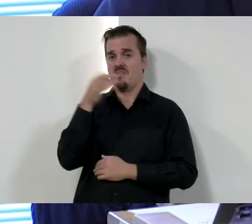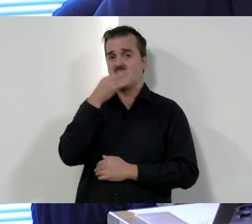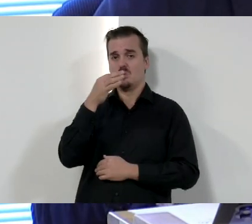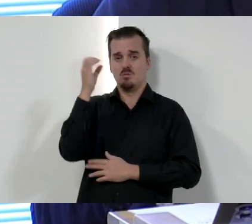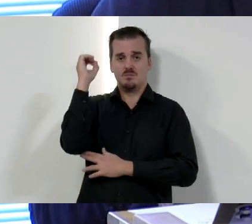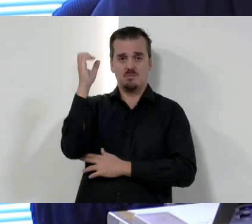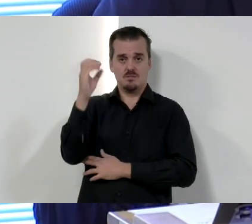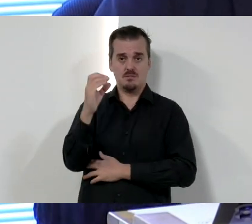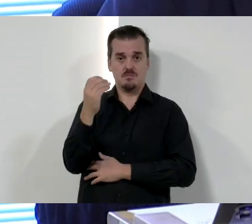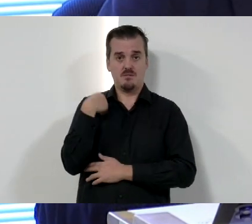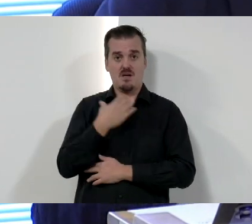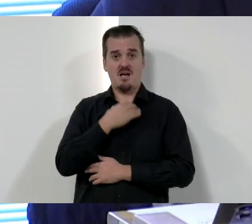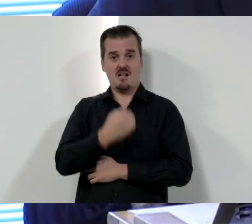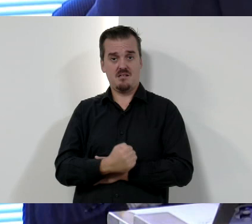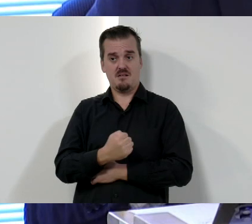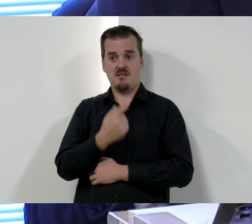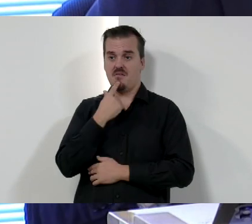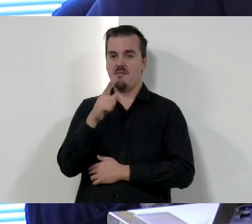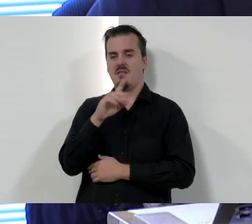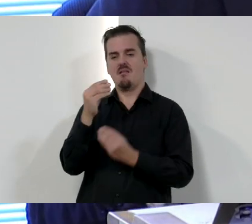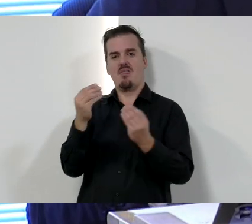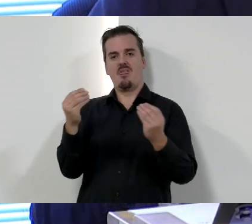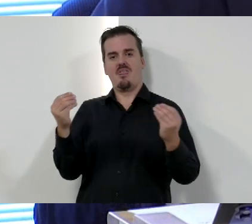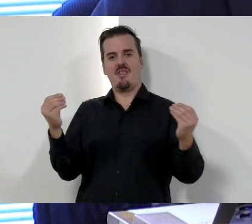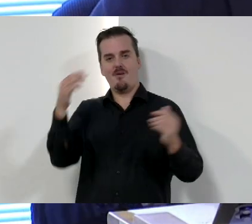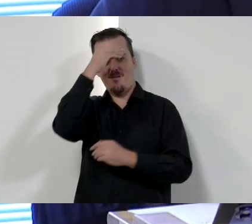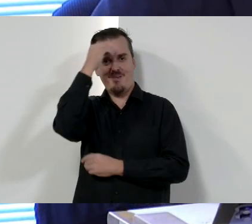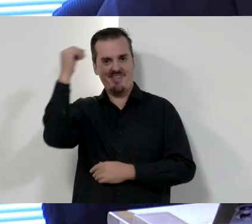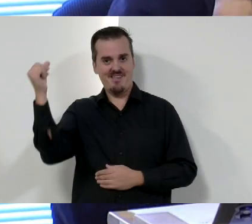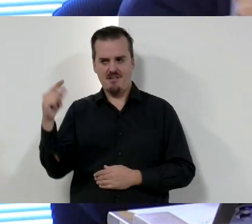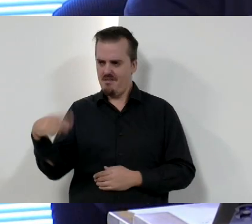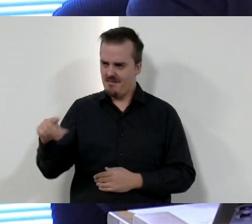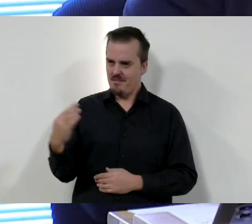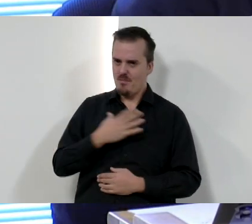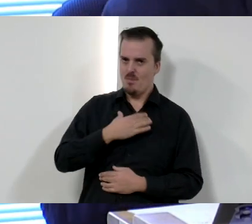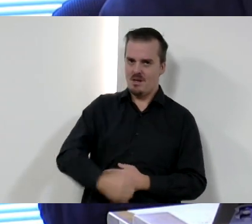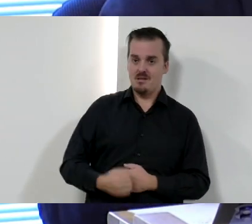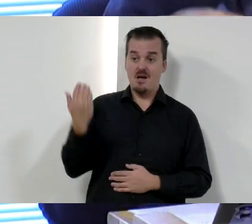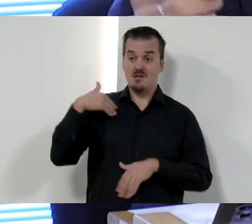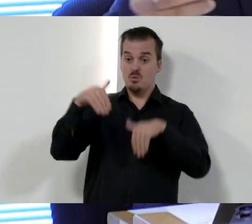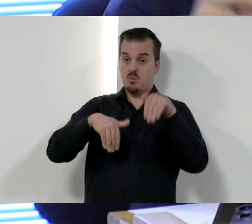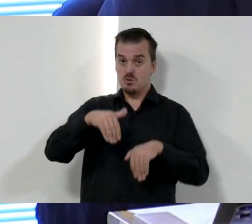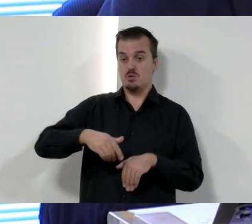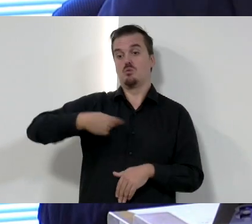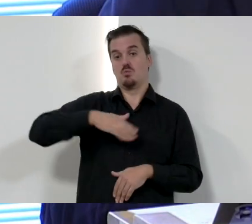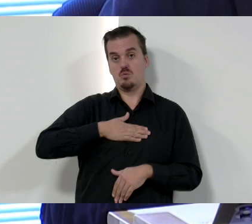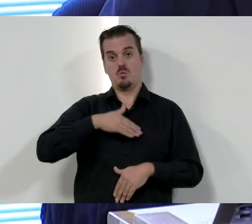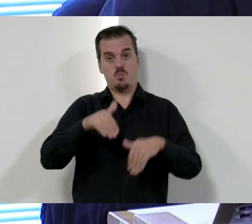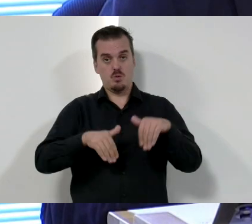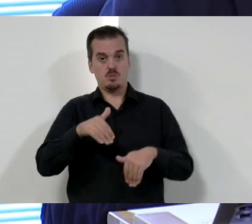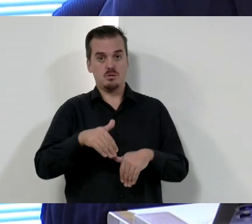cabeza actualmente, ese discurso se ha diluido. Sean ustedes valientes, porque con sus votos, los nuestros, y el